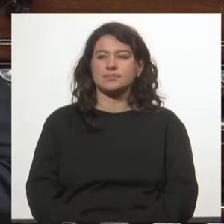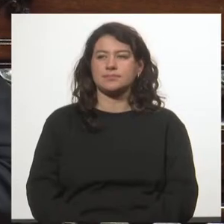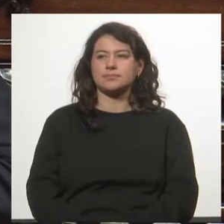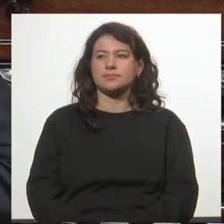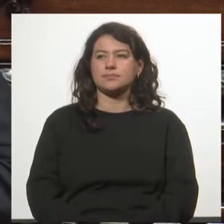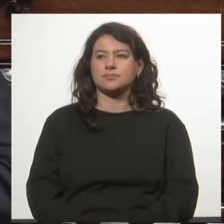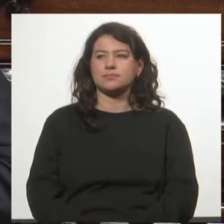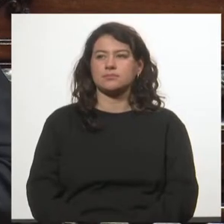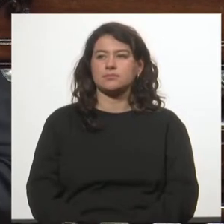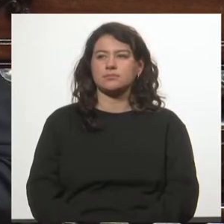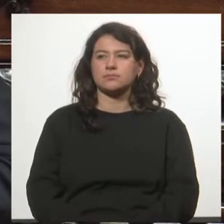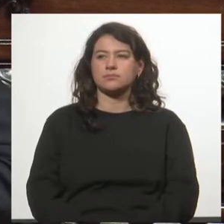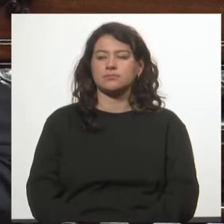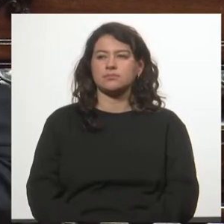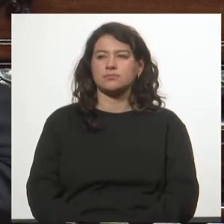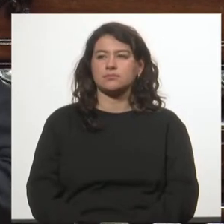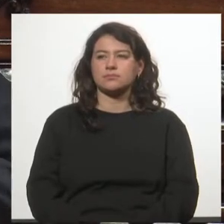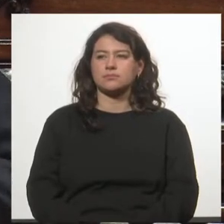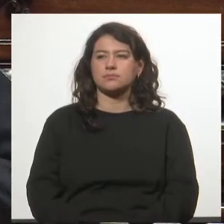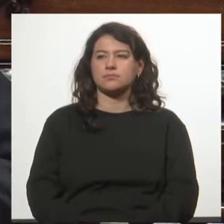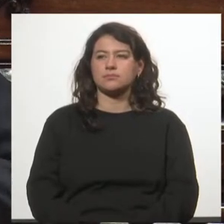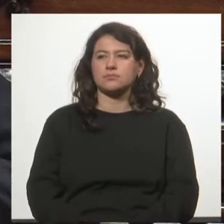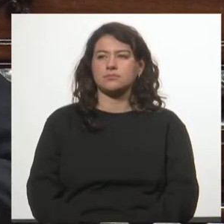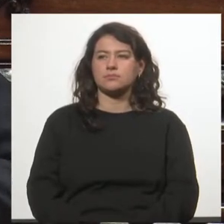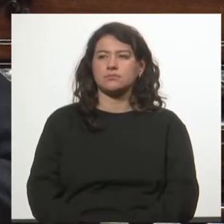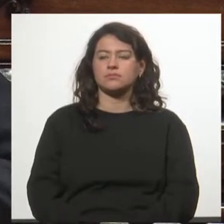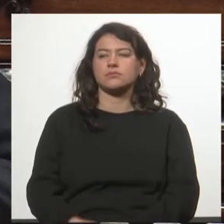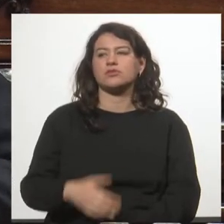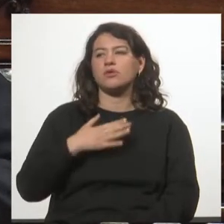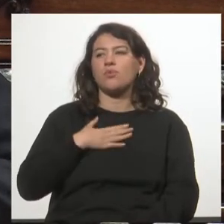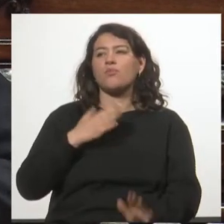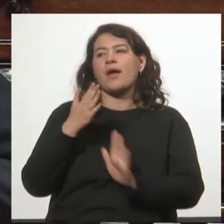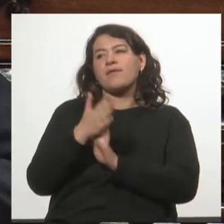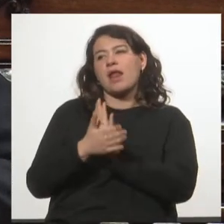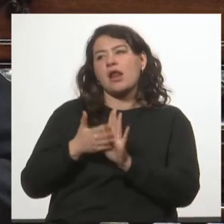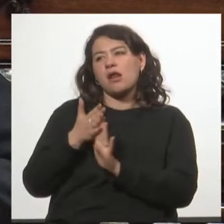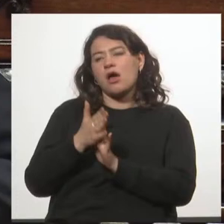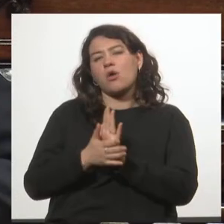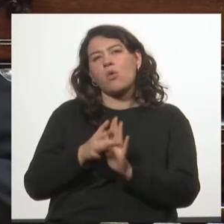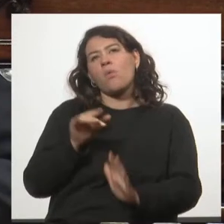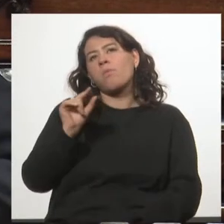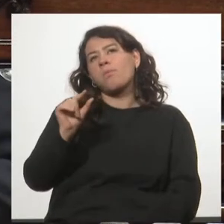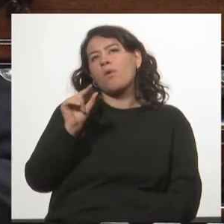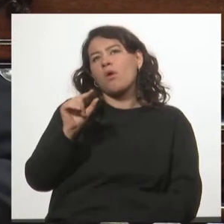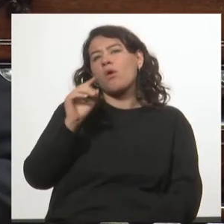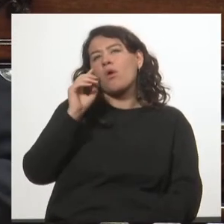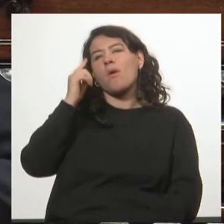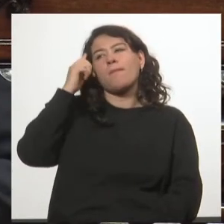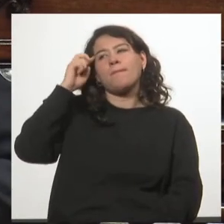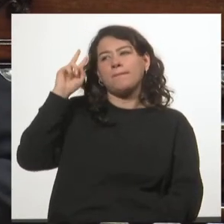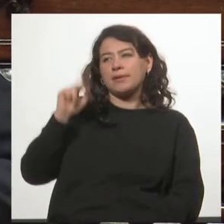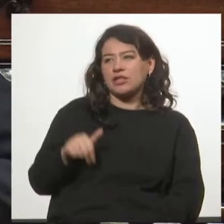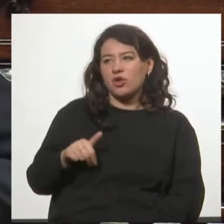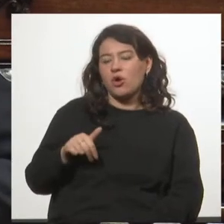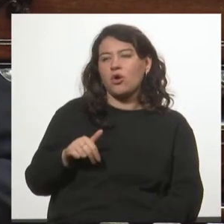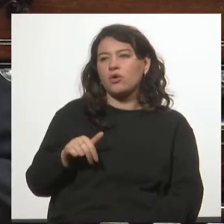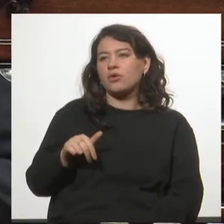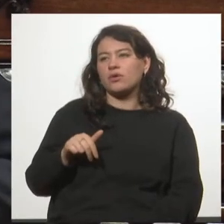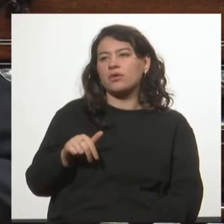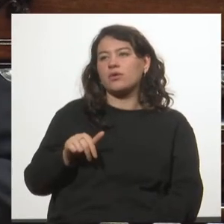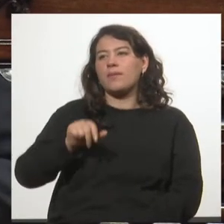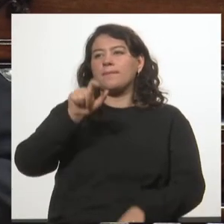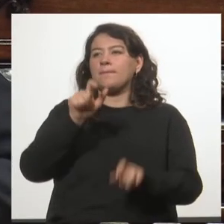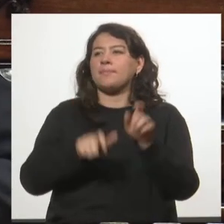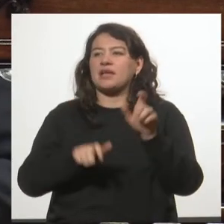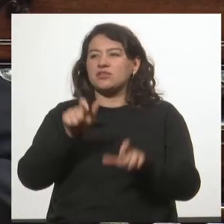sube a hablar un poco lo que me parece que a veces pasa cuando en la